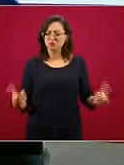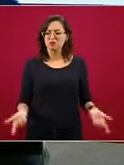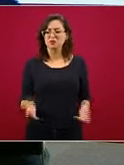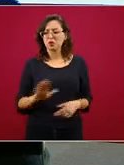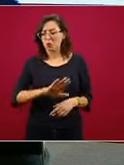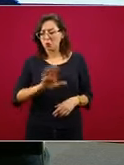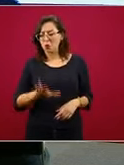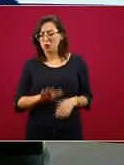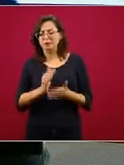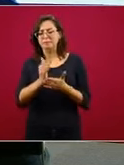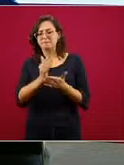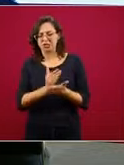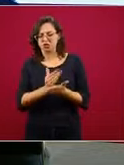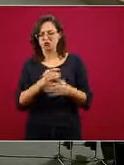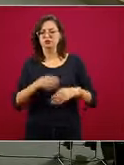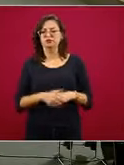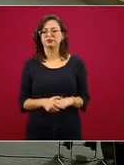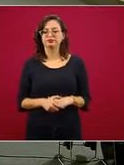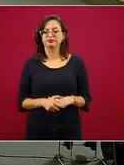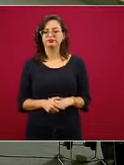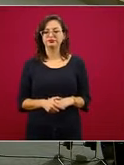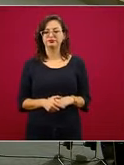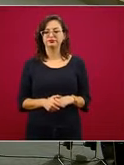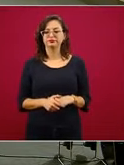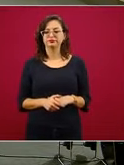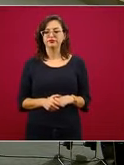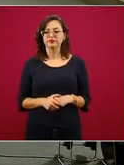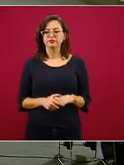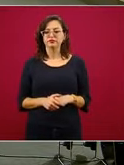leve descenso de la mortalidad. Veamos.